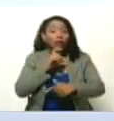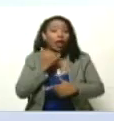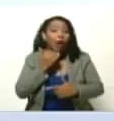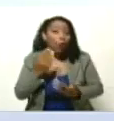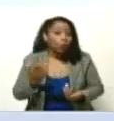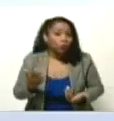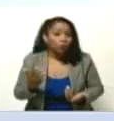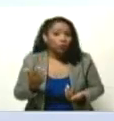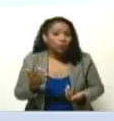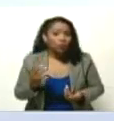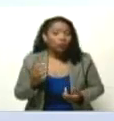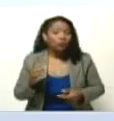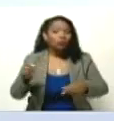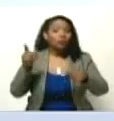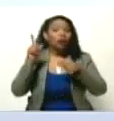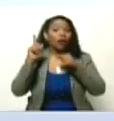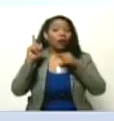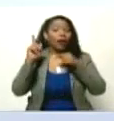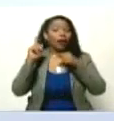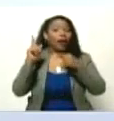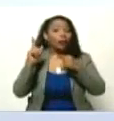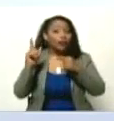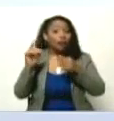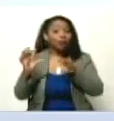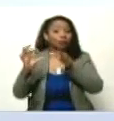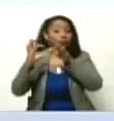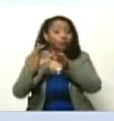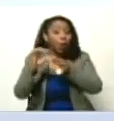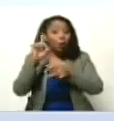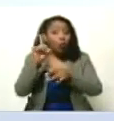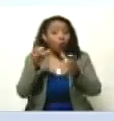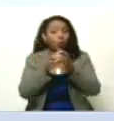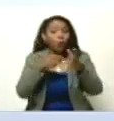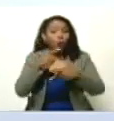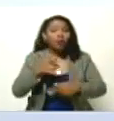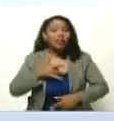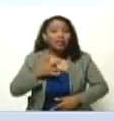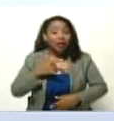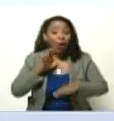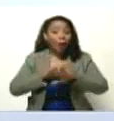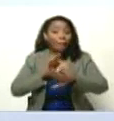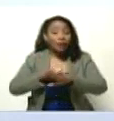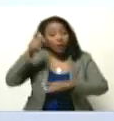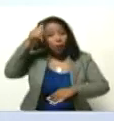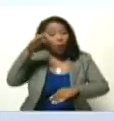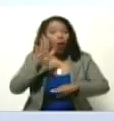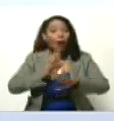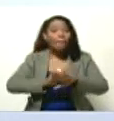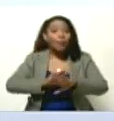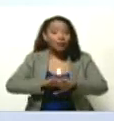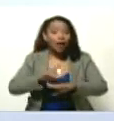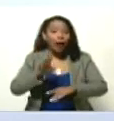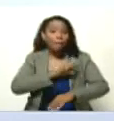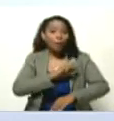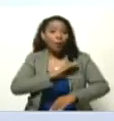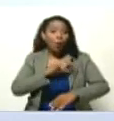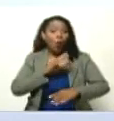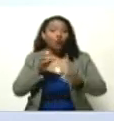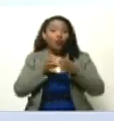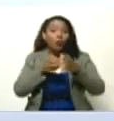relación de un partido que siente que lo que le ocurre al pueblo le está ocurriendo al propio partido.